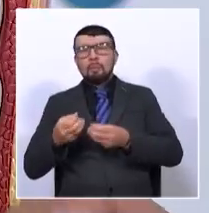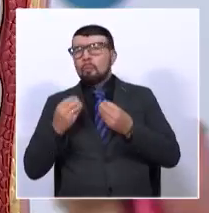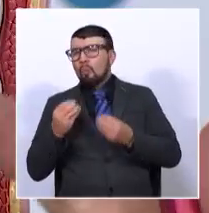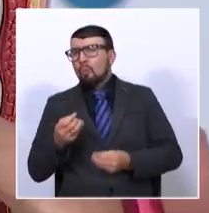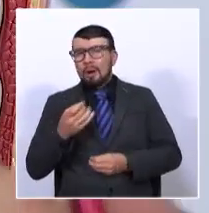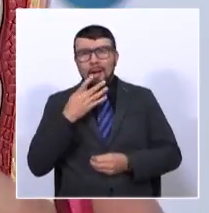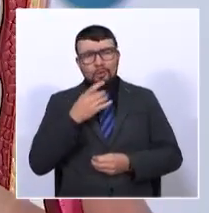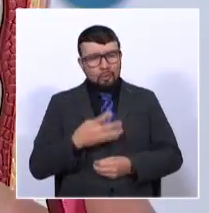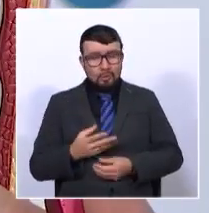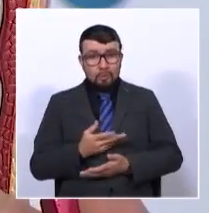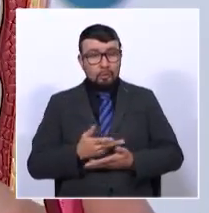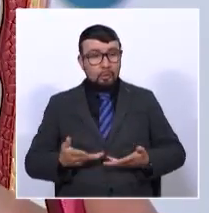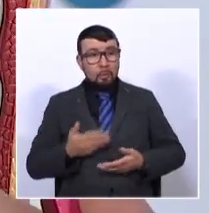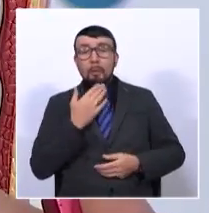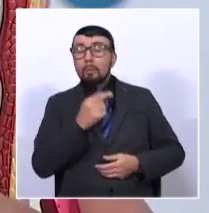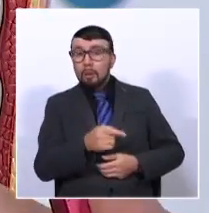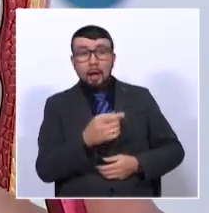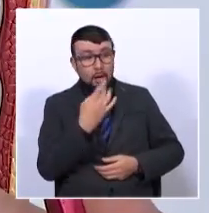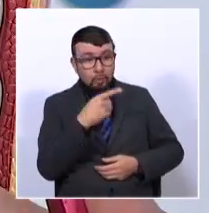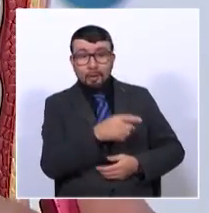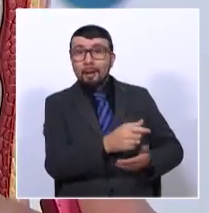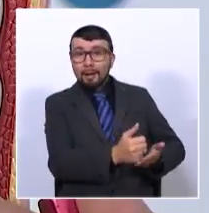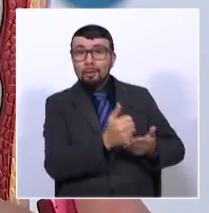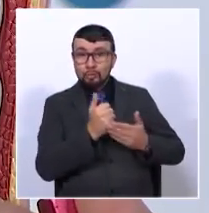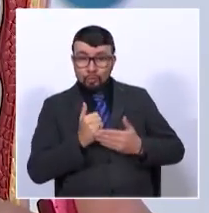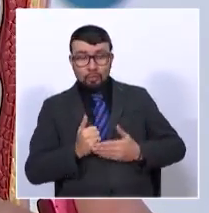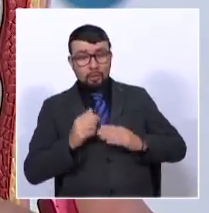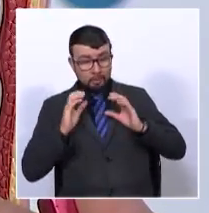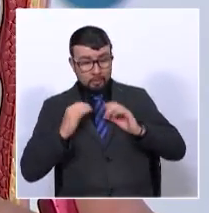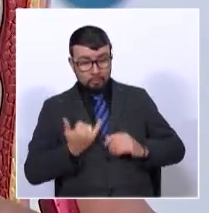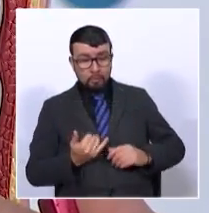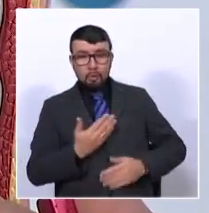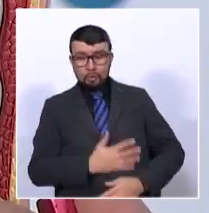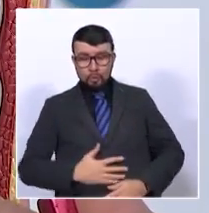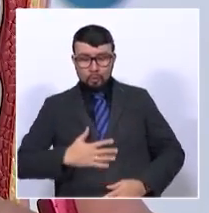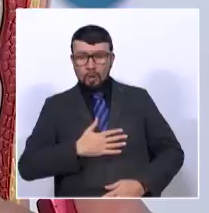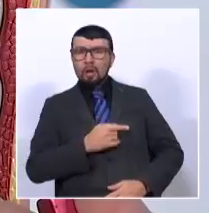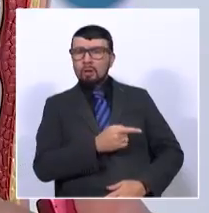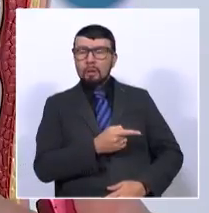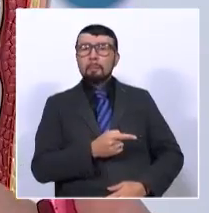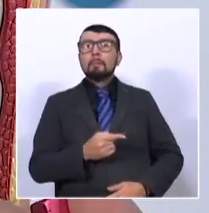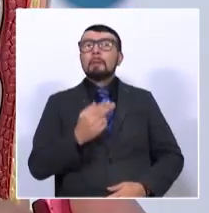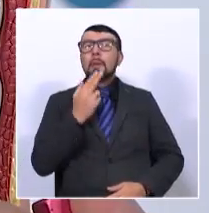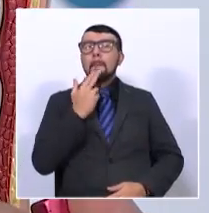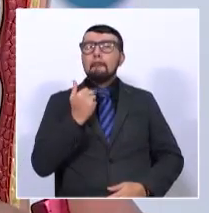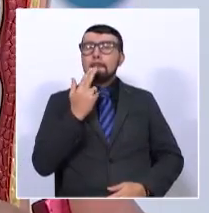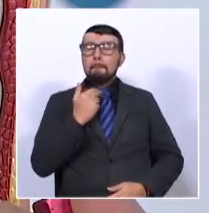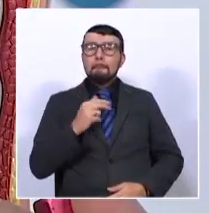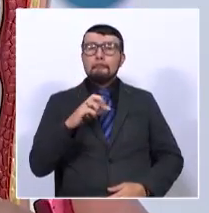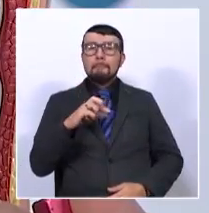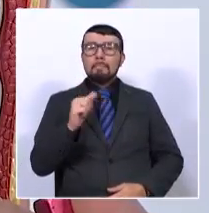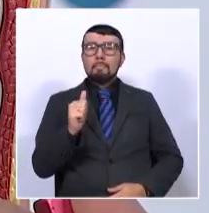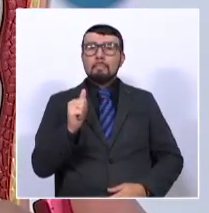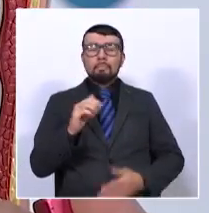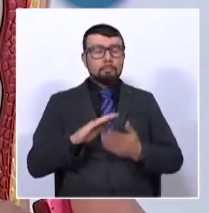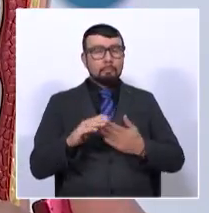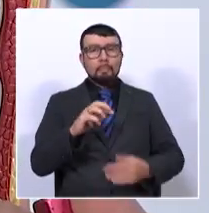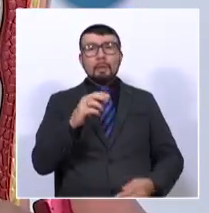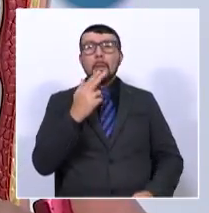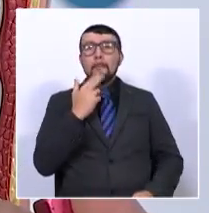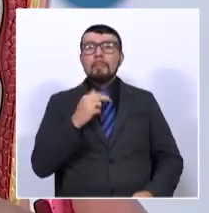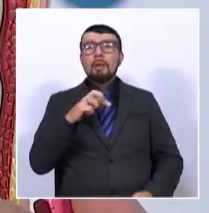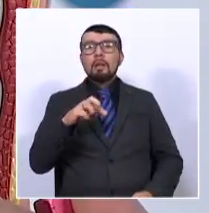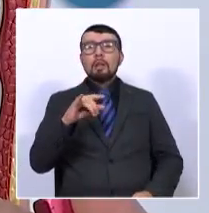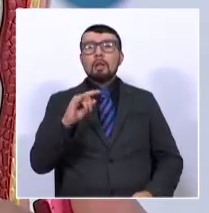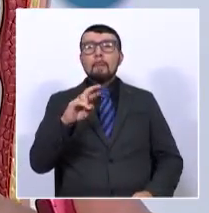azúcares, hay un azúcar que le conviene al estómago, quiero contarles esto, y es la miel de purga. Tiene un gran efecto cicatrizante por el